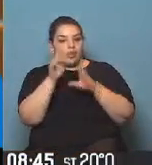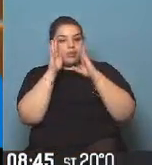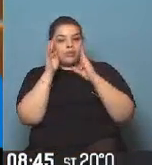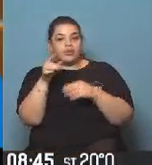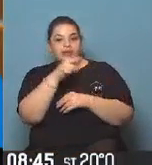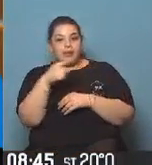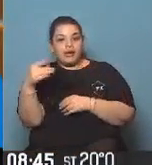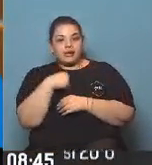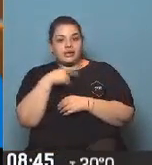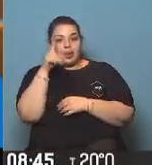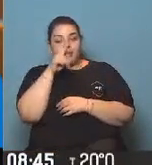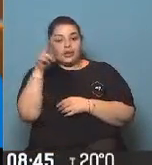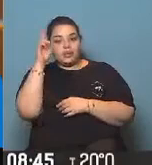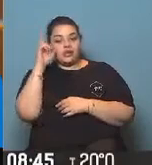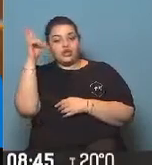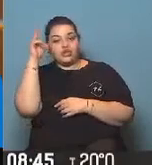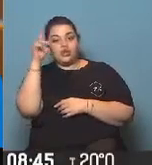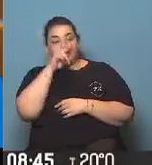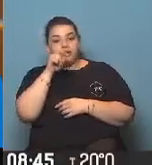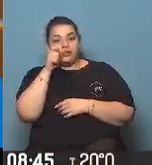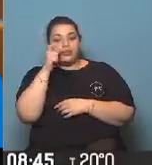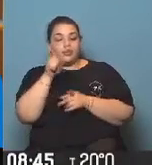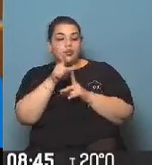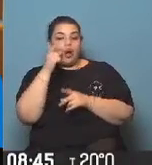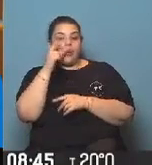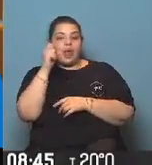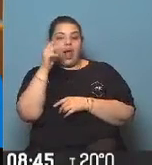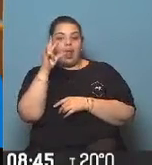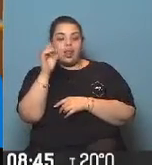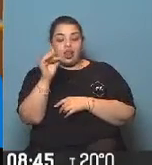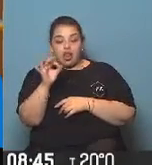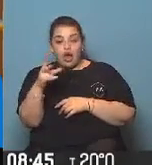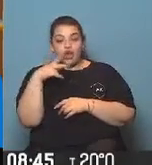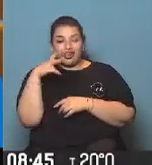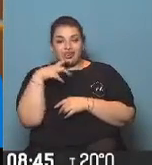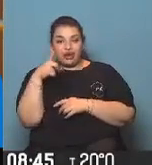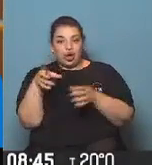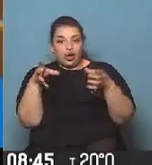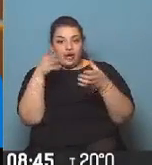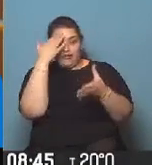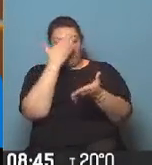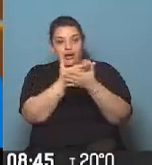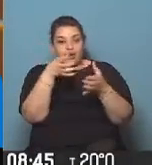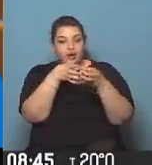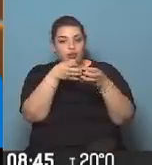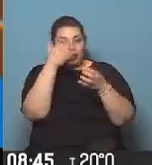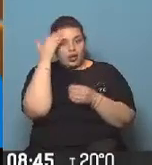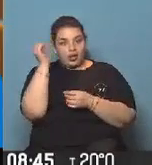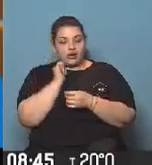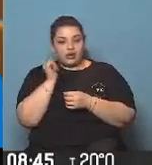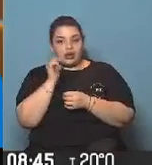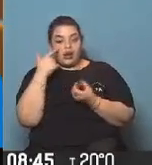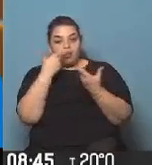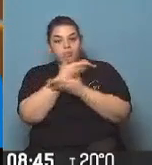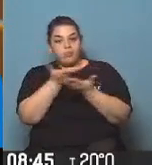Santa 1987, cuando Aldo Rico, al frente de un grupo de oficiales y suboficiales del ejército, producían un alzamiento